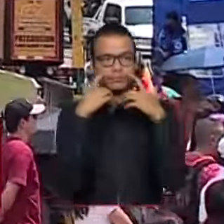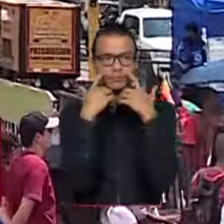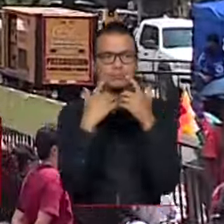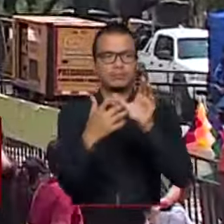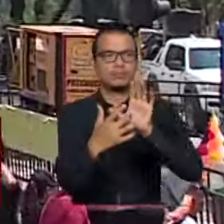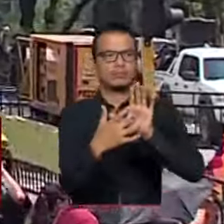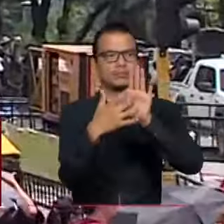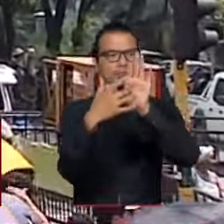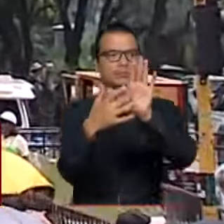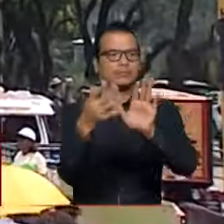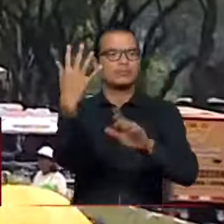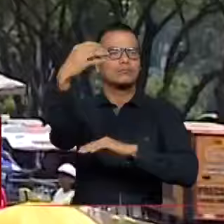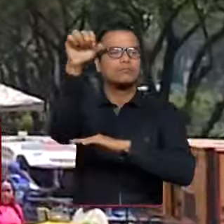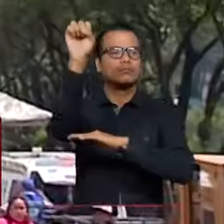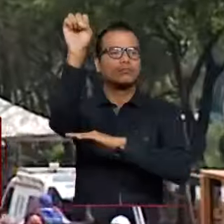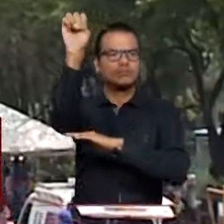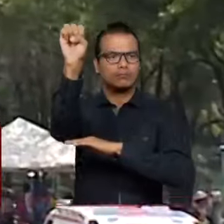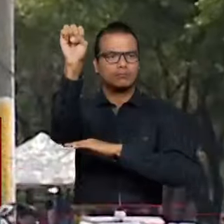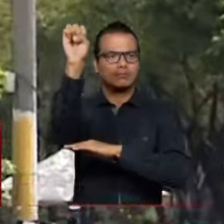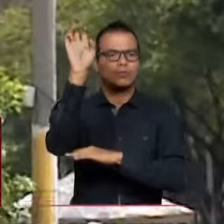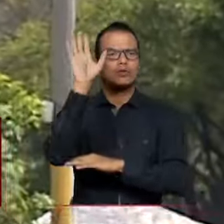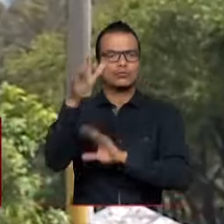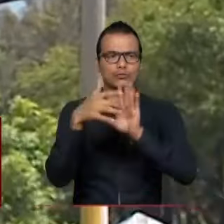monumento, el puño de la resistencia.